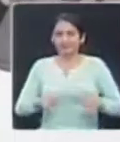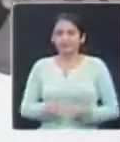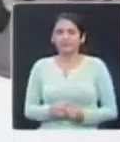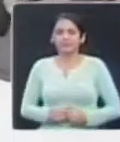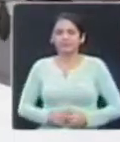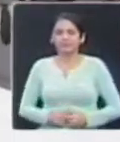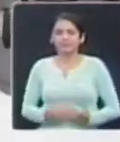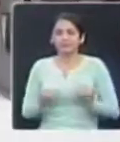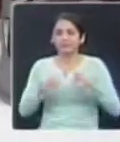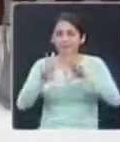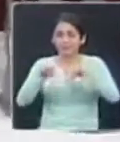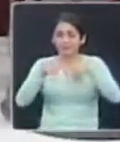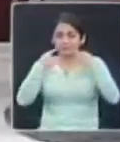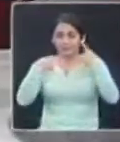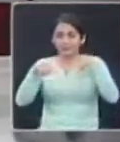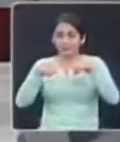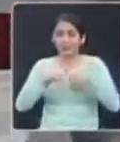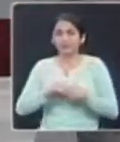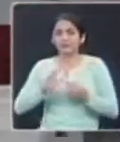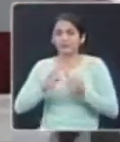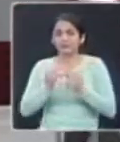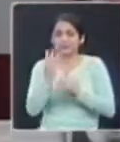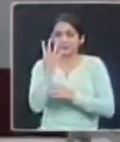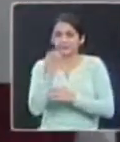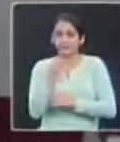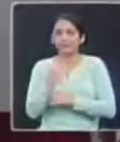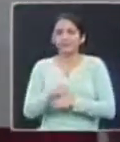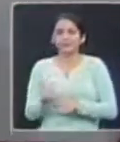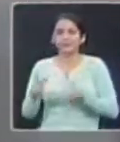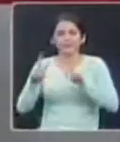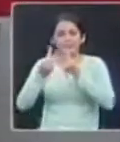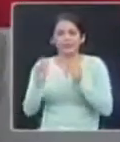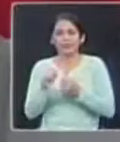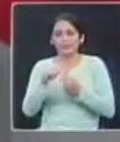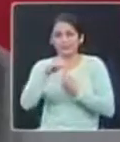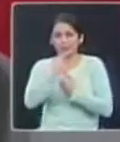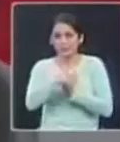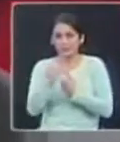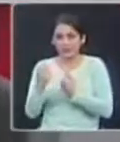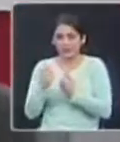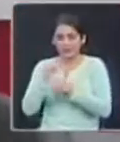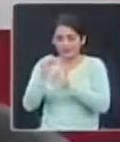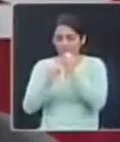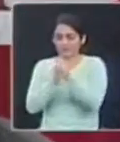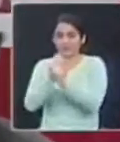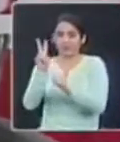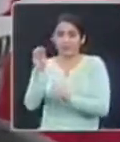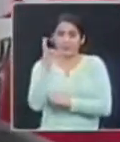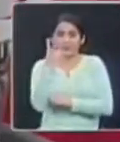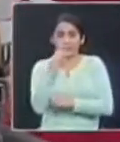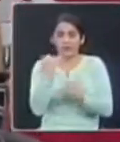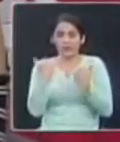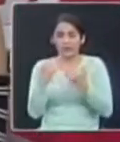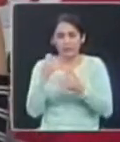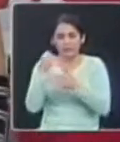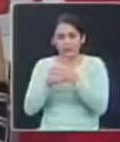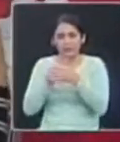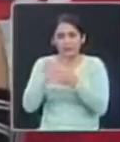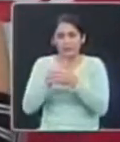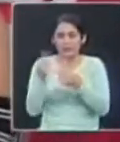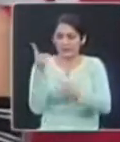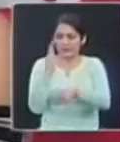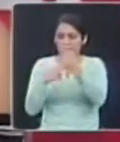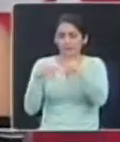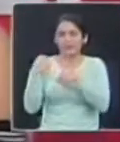14º Foro Internacional del Banano 2017 pretende asumir desafíos con ciertos mercados externos, por lo que es necesario